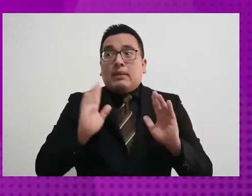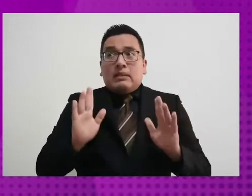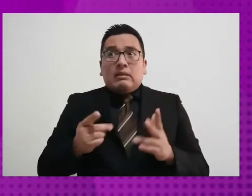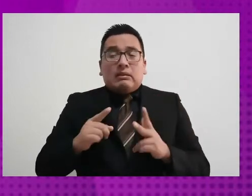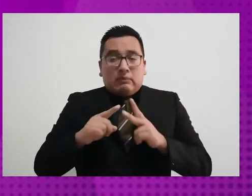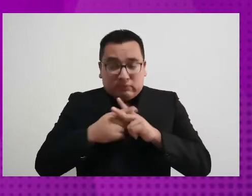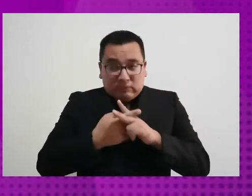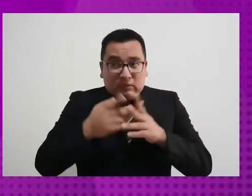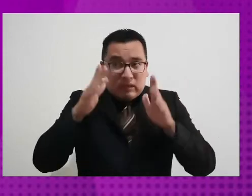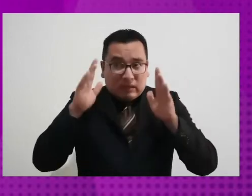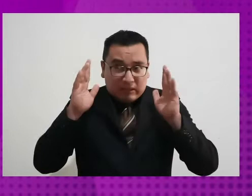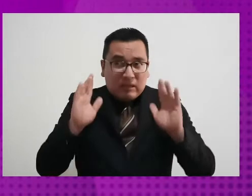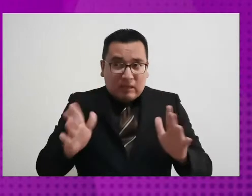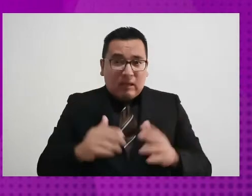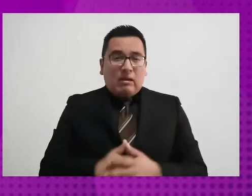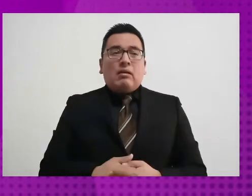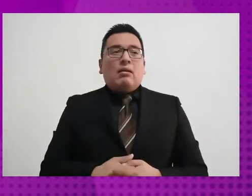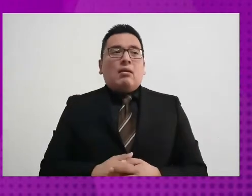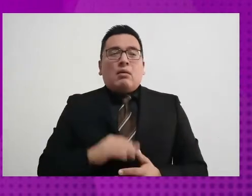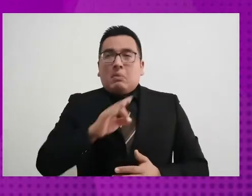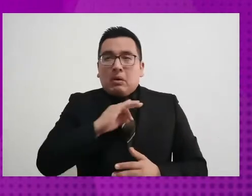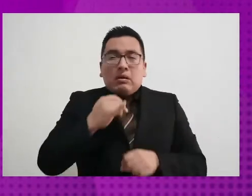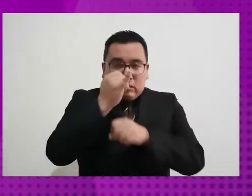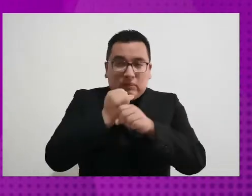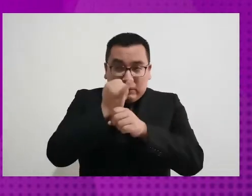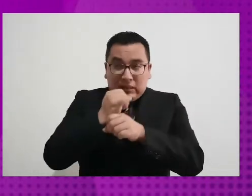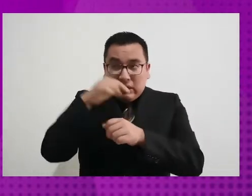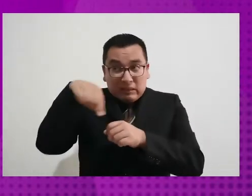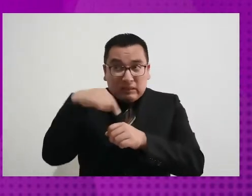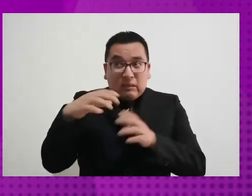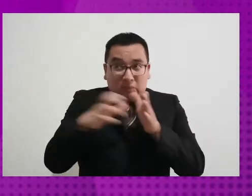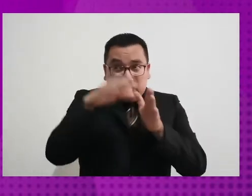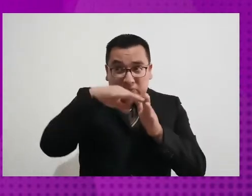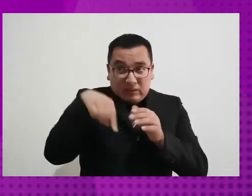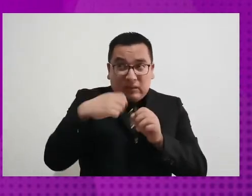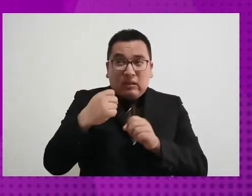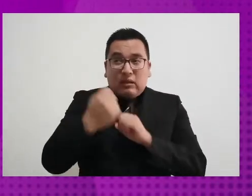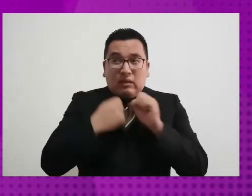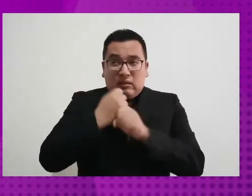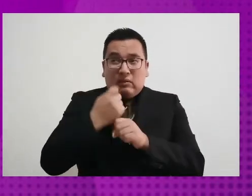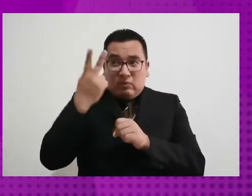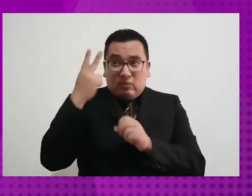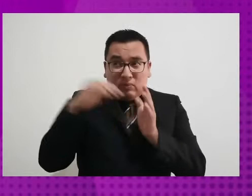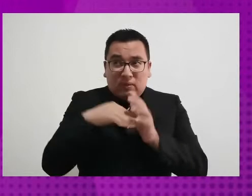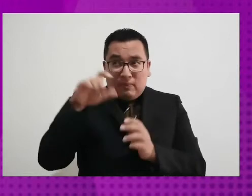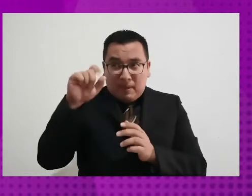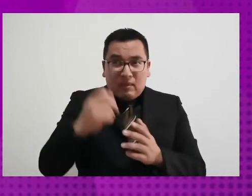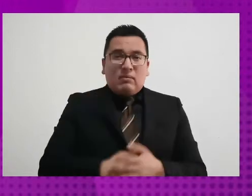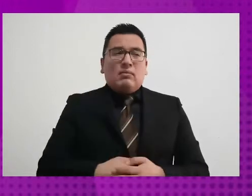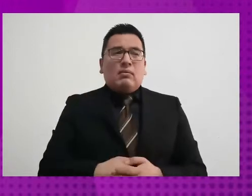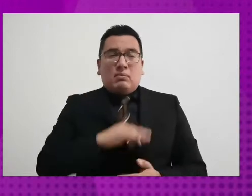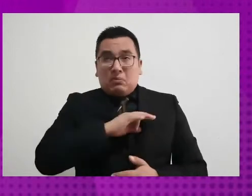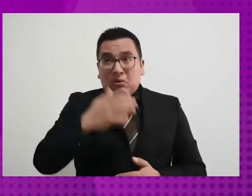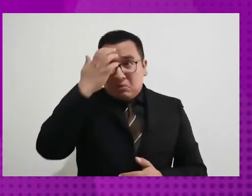estar operando y pudiera ser consultado para este proceso electoral que iniciará en septiembre en el ámbito